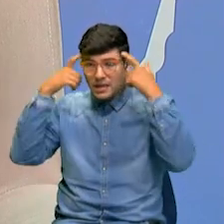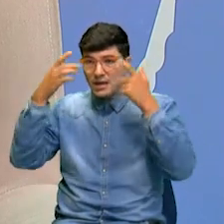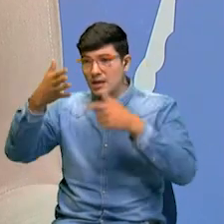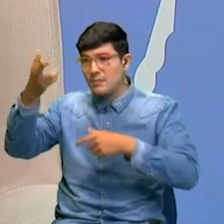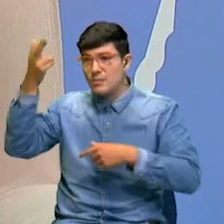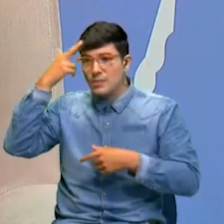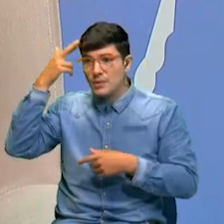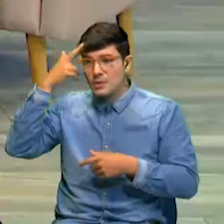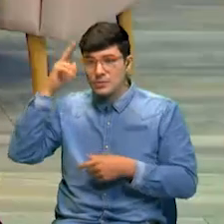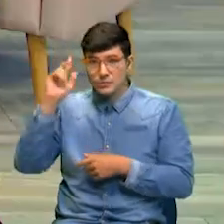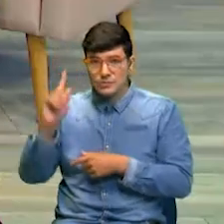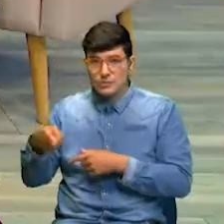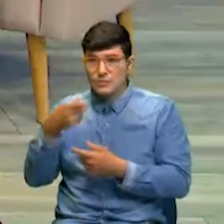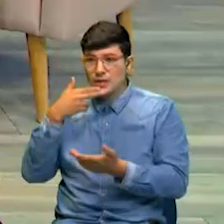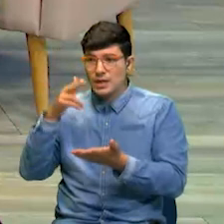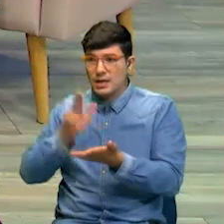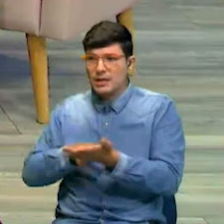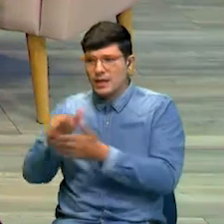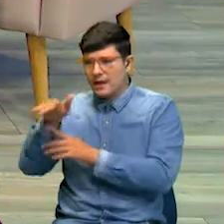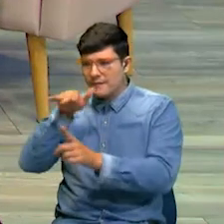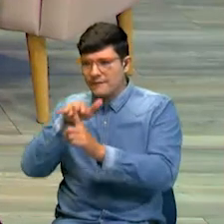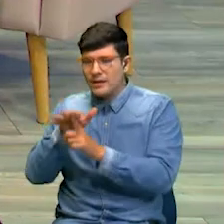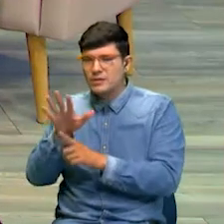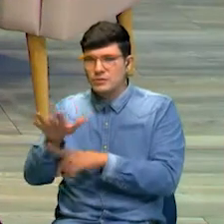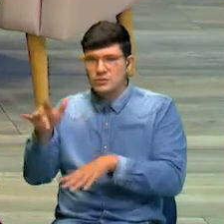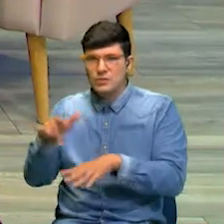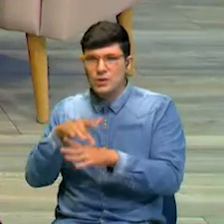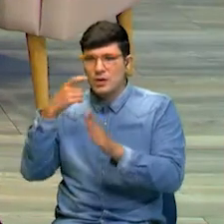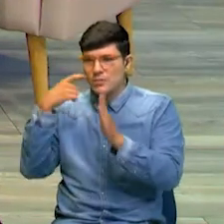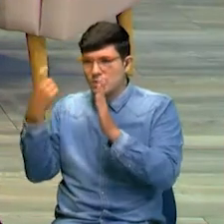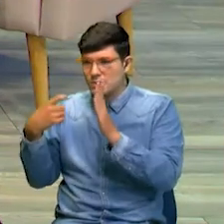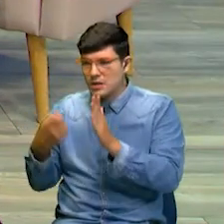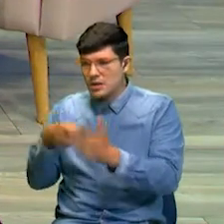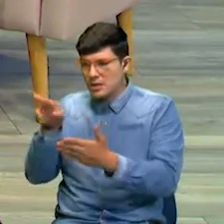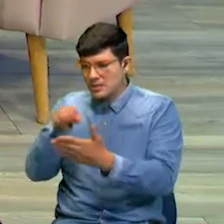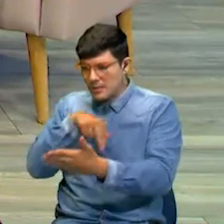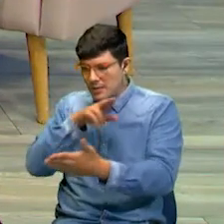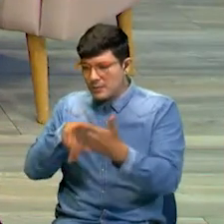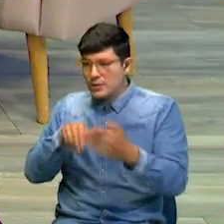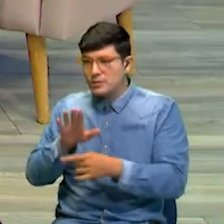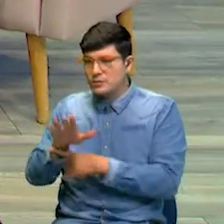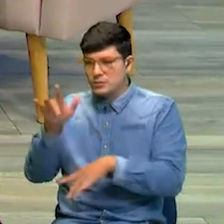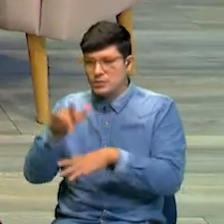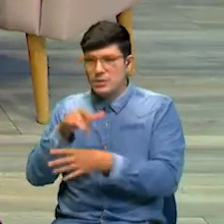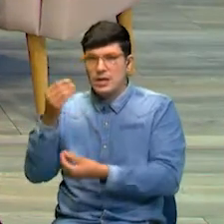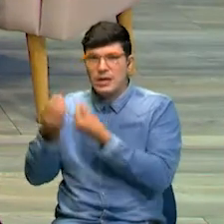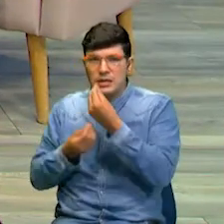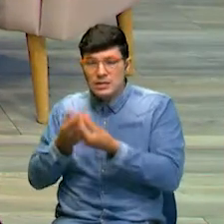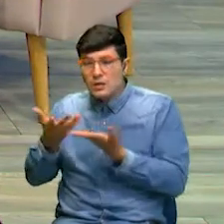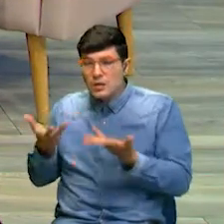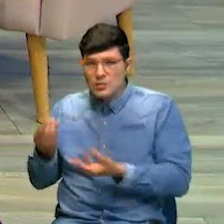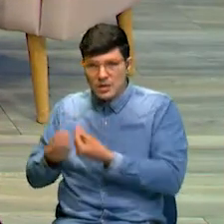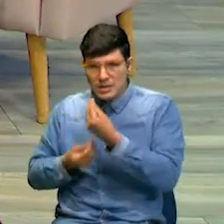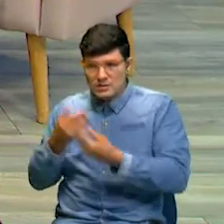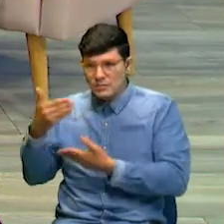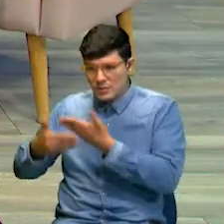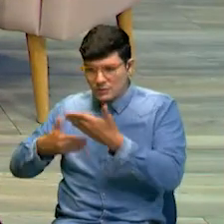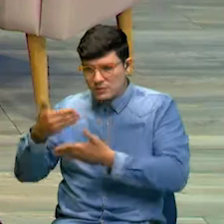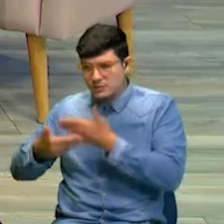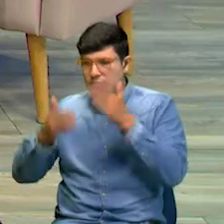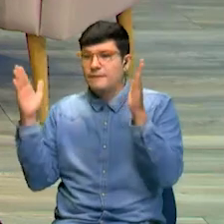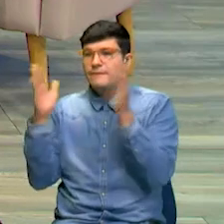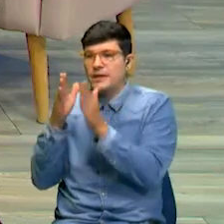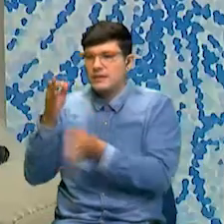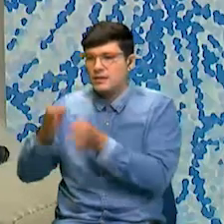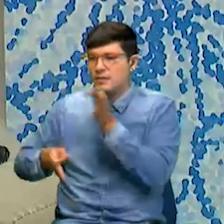viciada y se tiene que buscar la nulidad del documento y tiene que hacerlo por intermedio de un proceso ante un juez. O